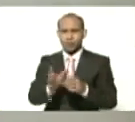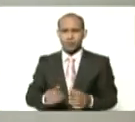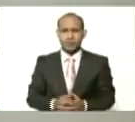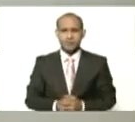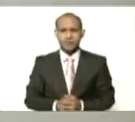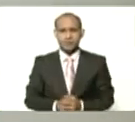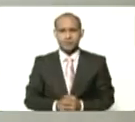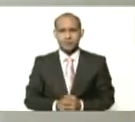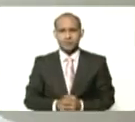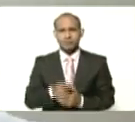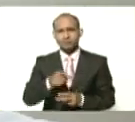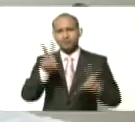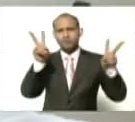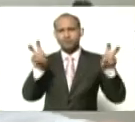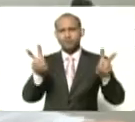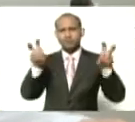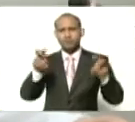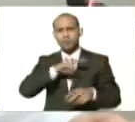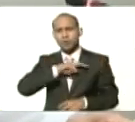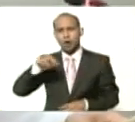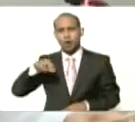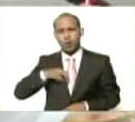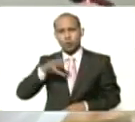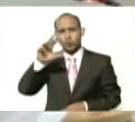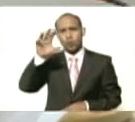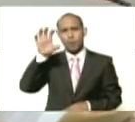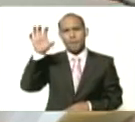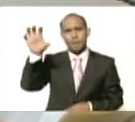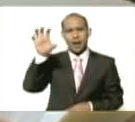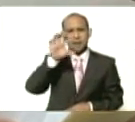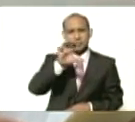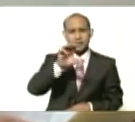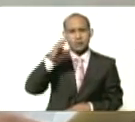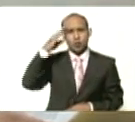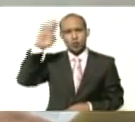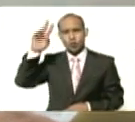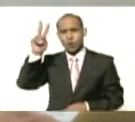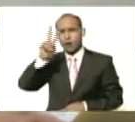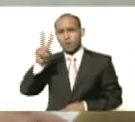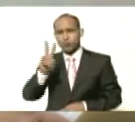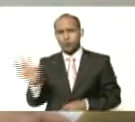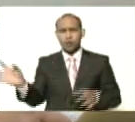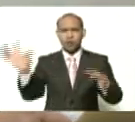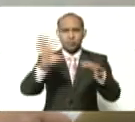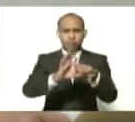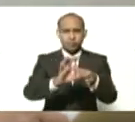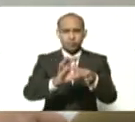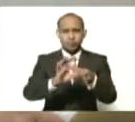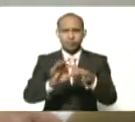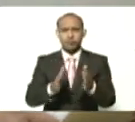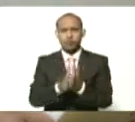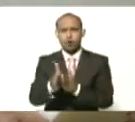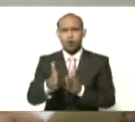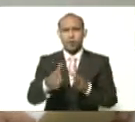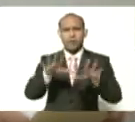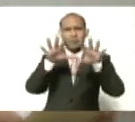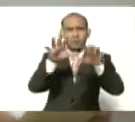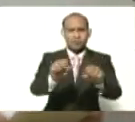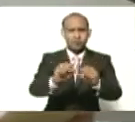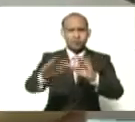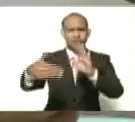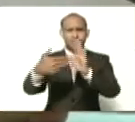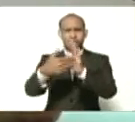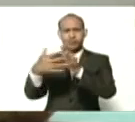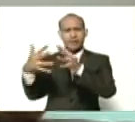COVID-19. En el caso de nuestros países, se añade el recrudecimiento del cerco imperialista y